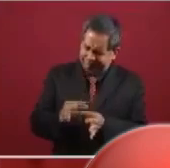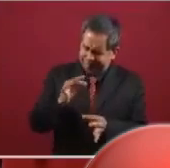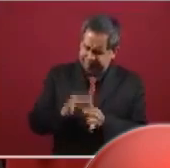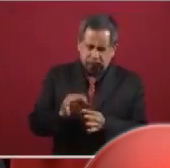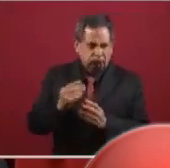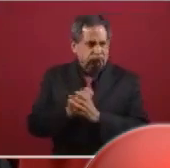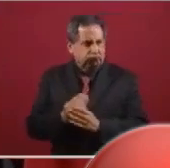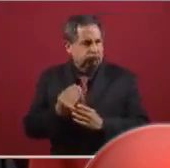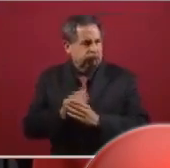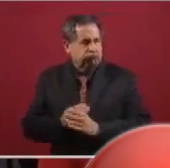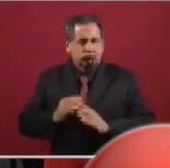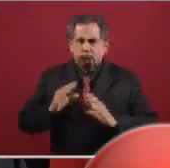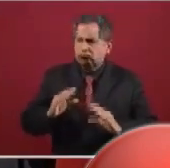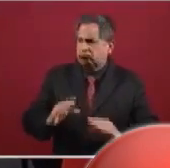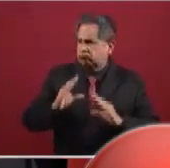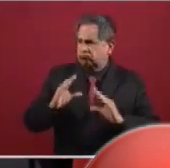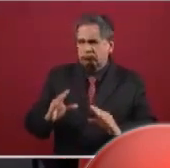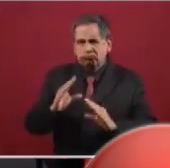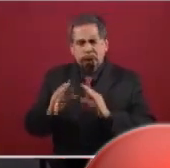no hubo